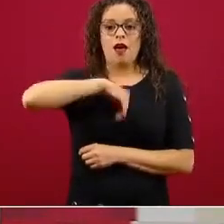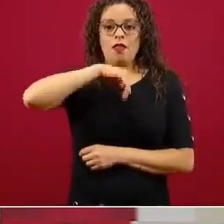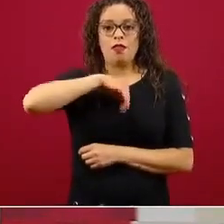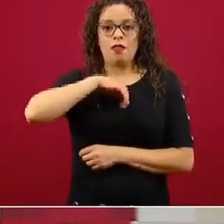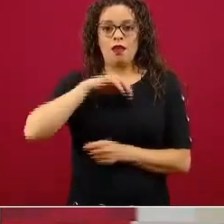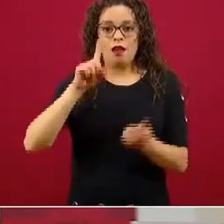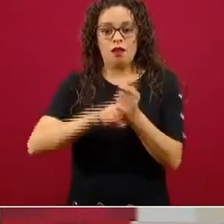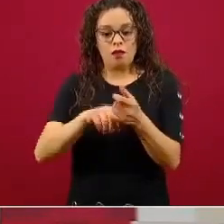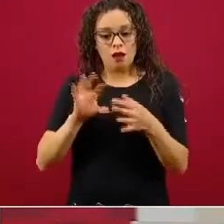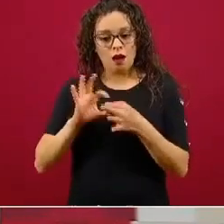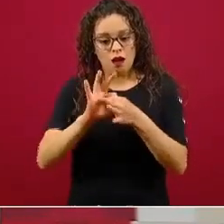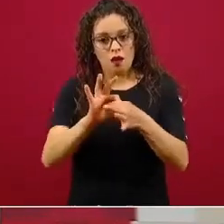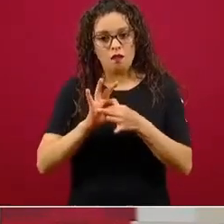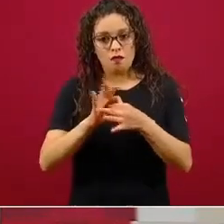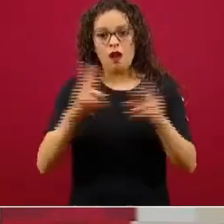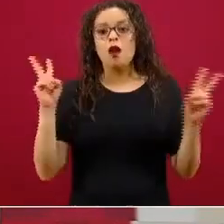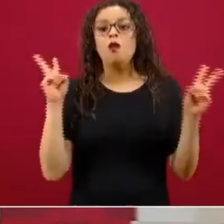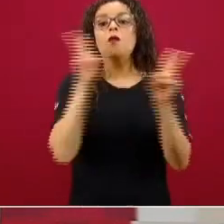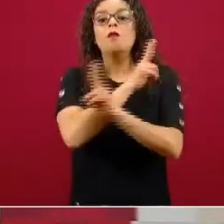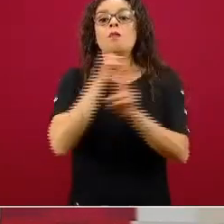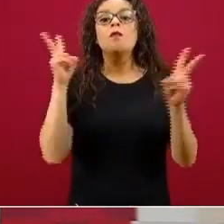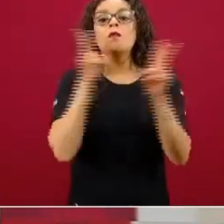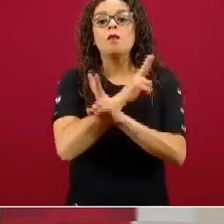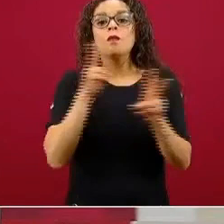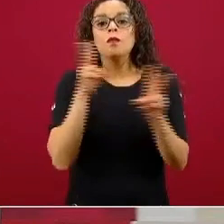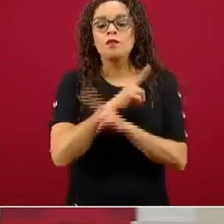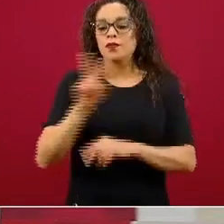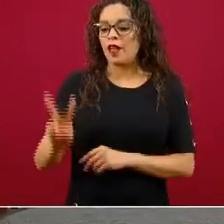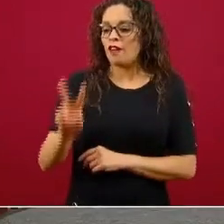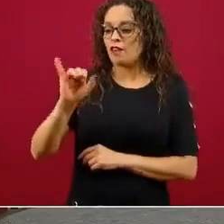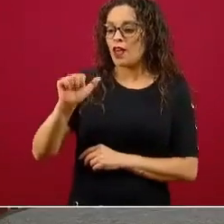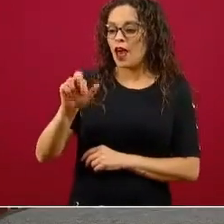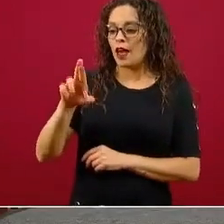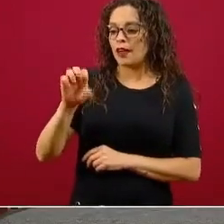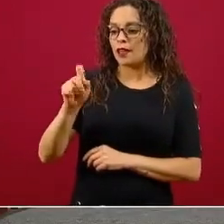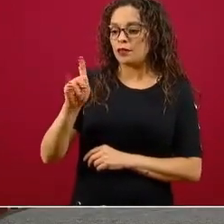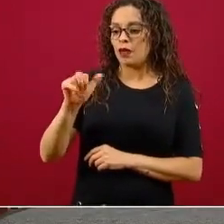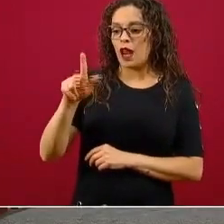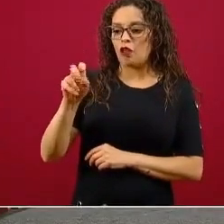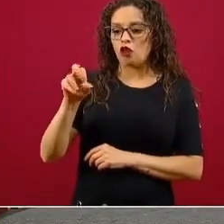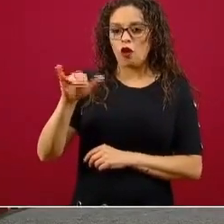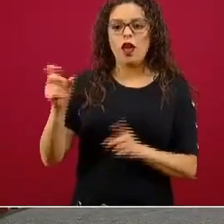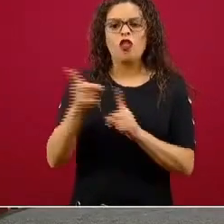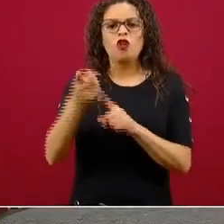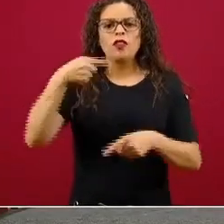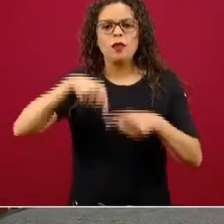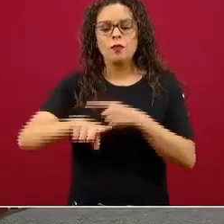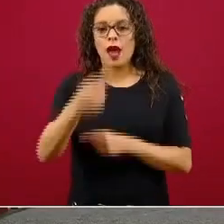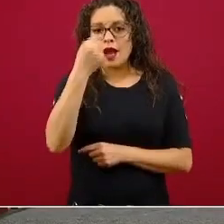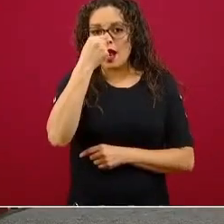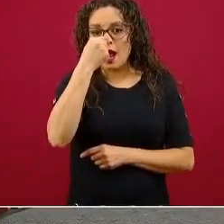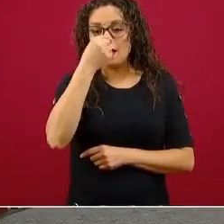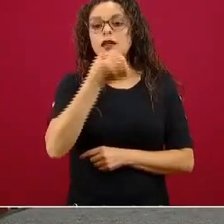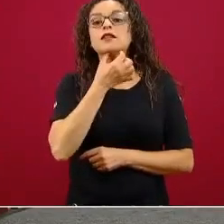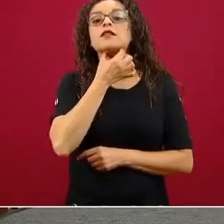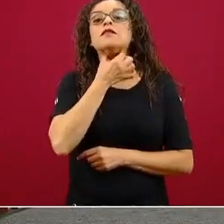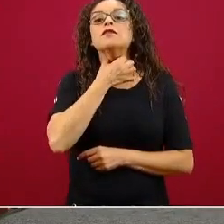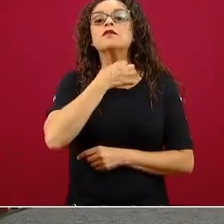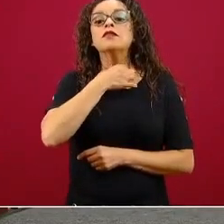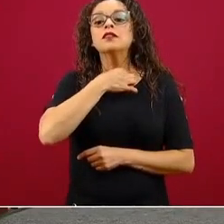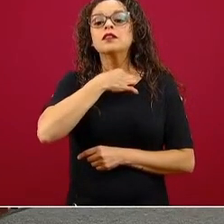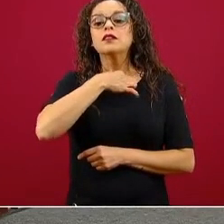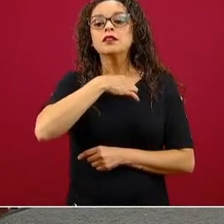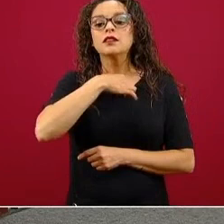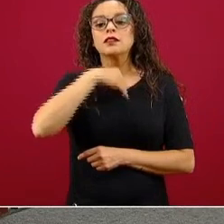vía respiratoria empieza en la nariz, la garganta, la faringe, incluye la boca, la parte inferior de